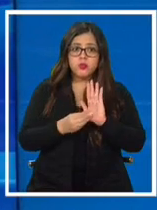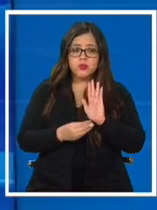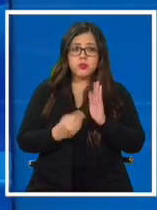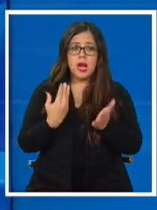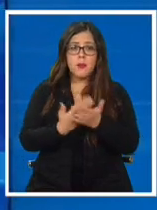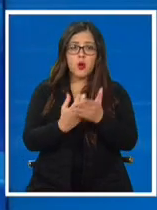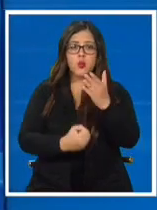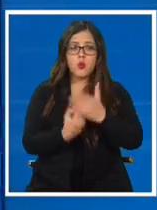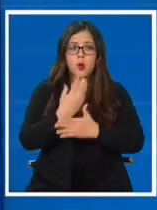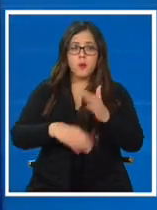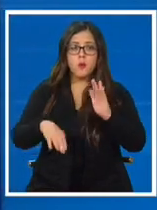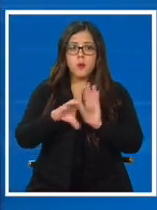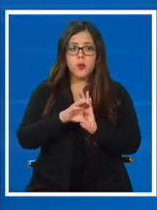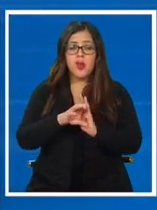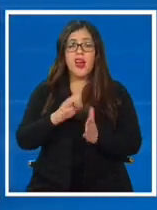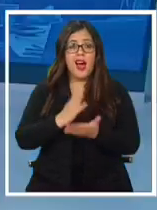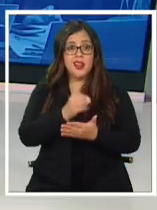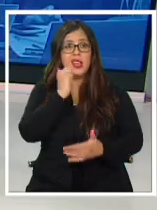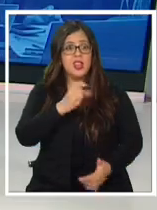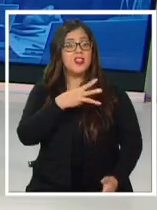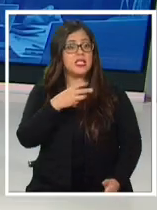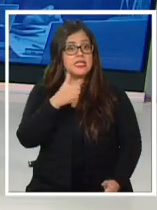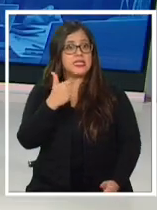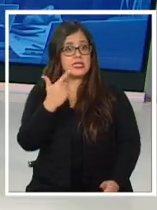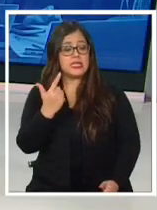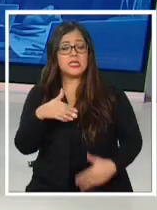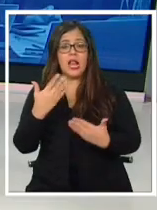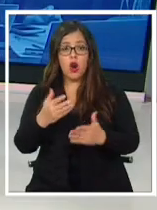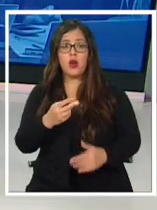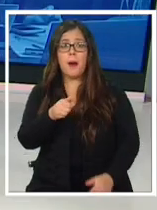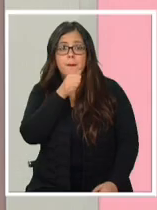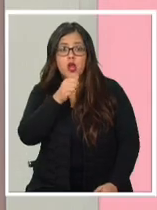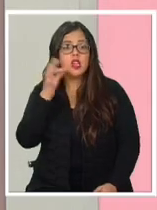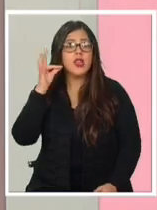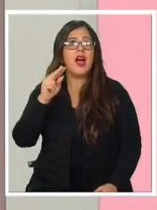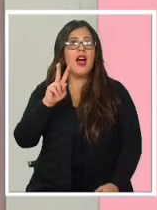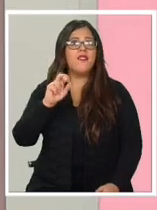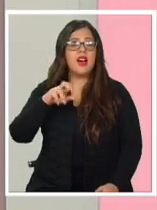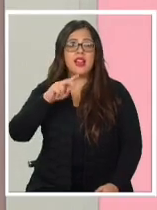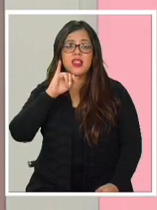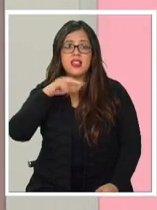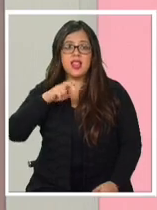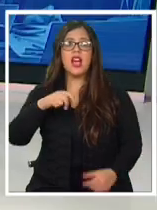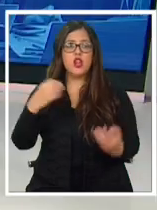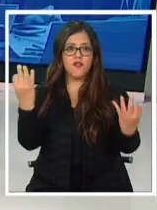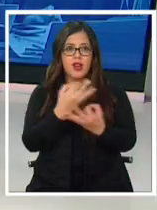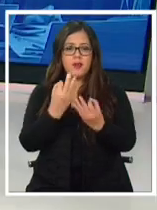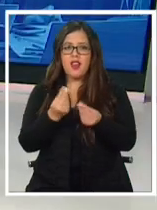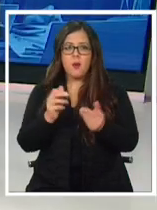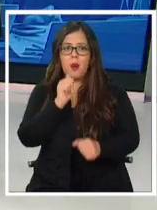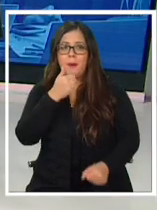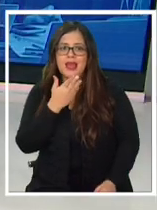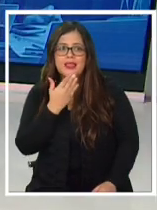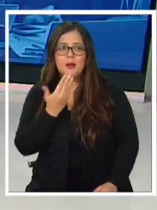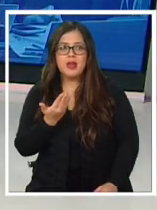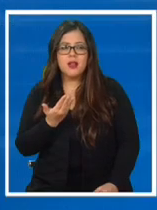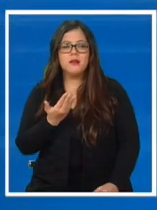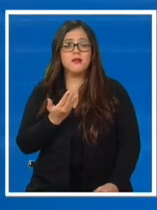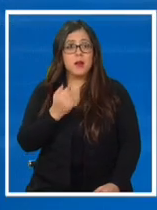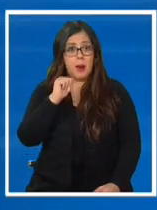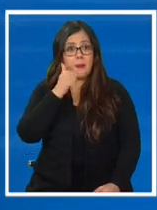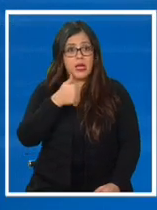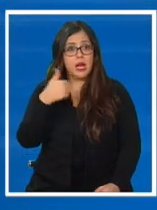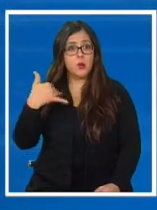Constitución. 367 hasta ayer. Valentina Reyes con nosotros para contarnos de los adelantos en los trabajos y un anticipo de lo que se viene mañana, que es un día